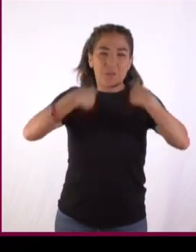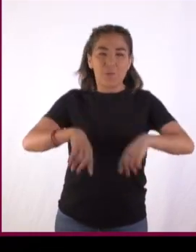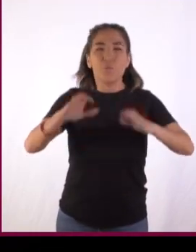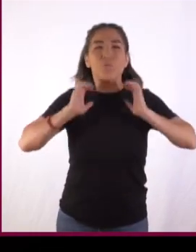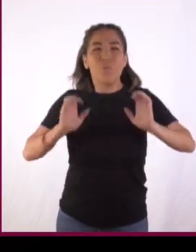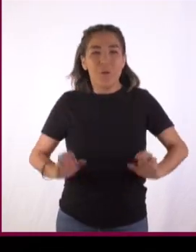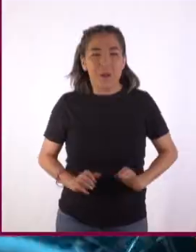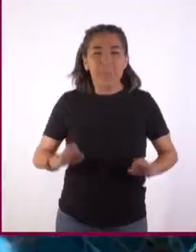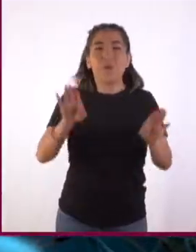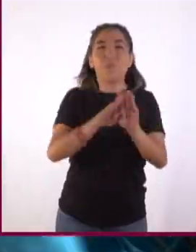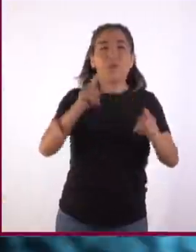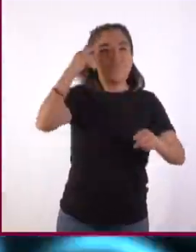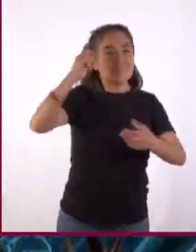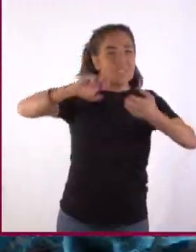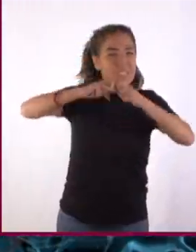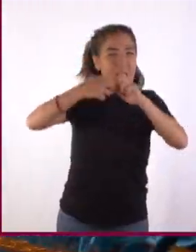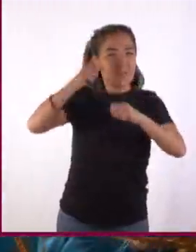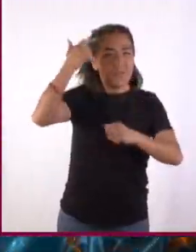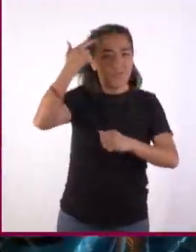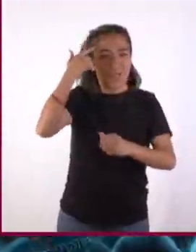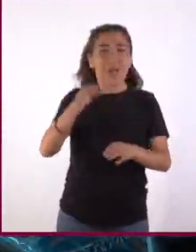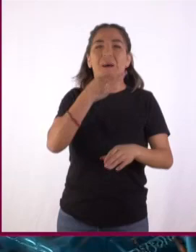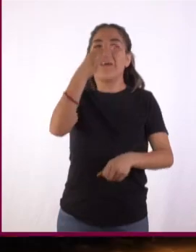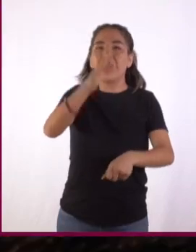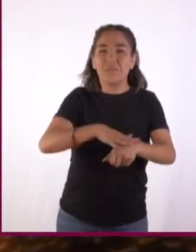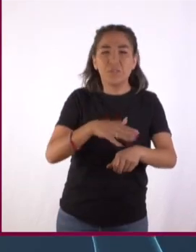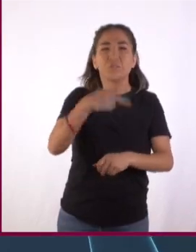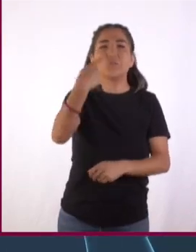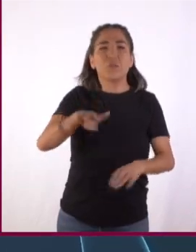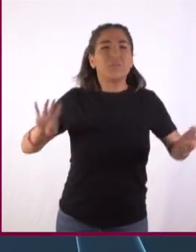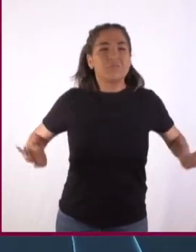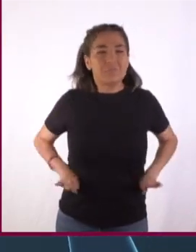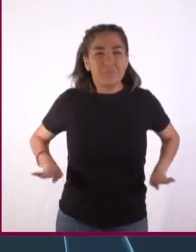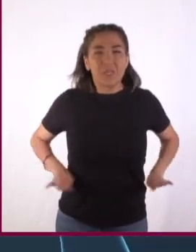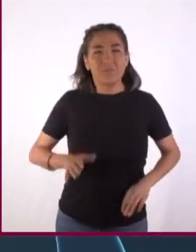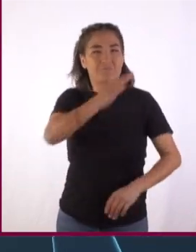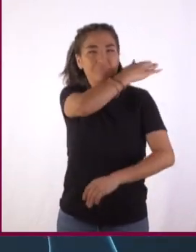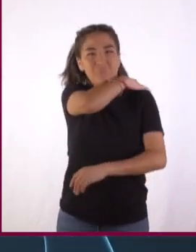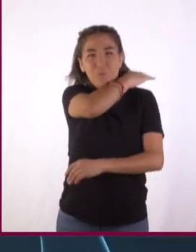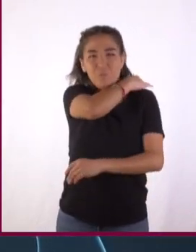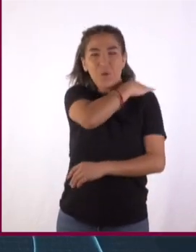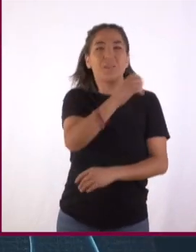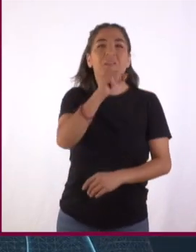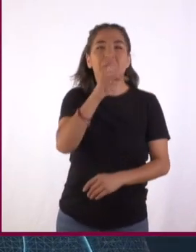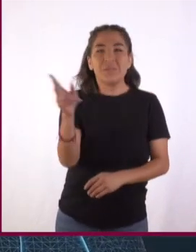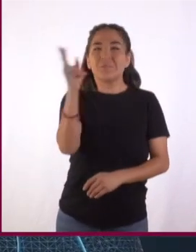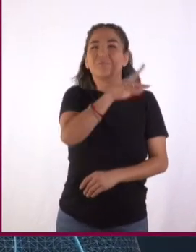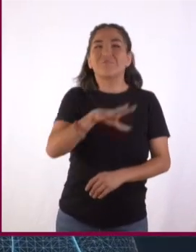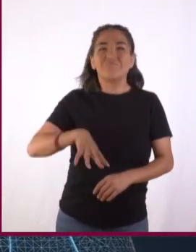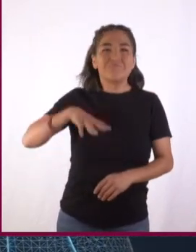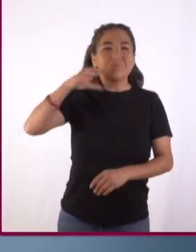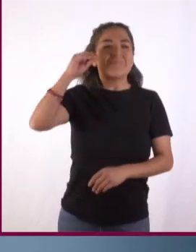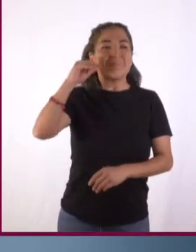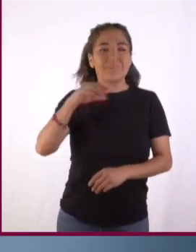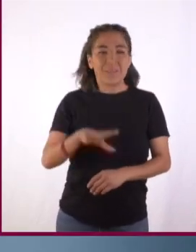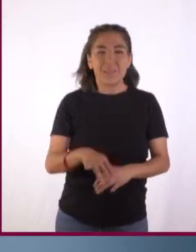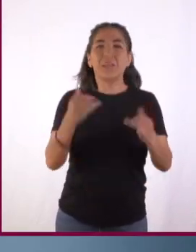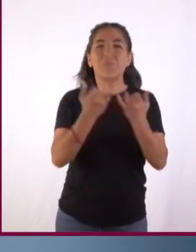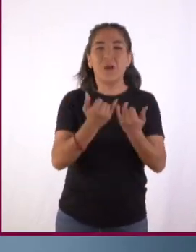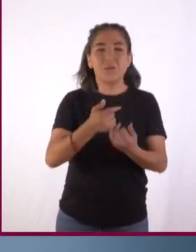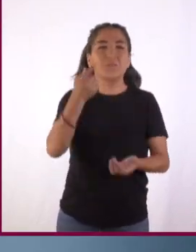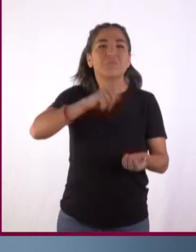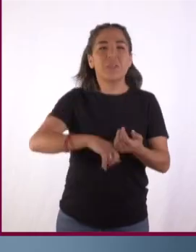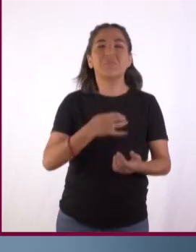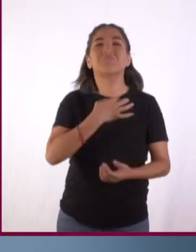sistema inmune, la estimulación neuronal de nuestros cerebros, el comportamiento de nuestros pulmones y la respiración,